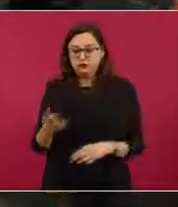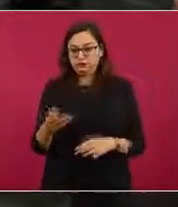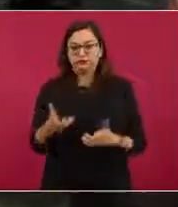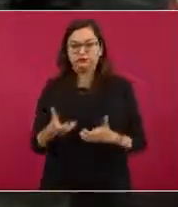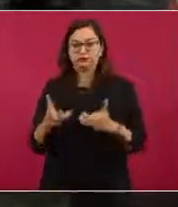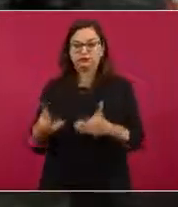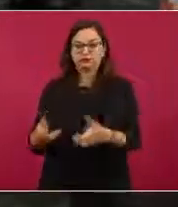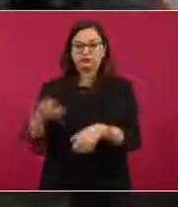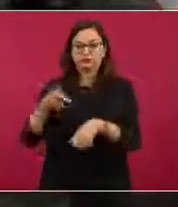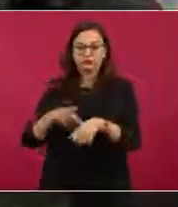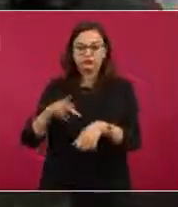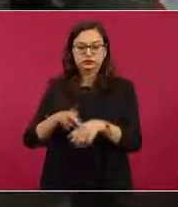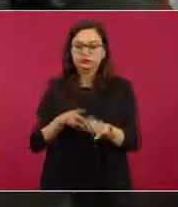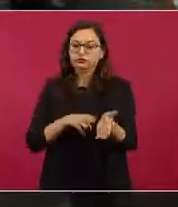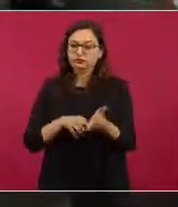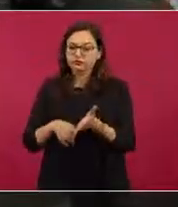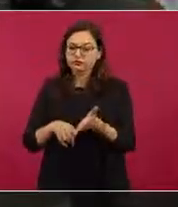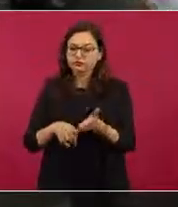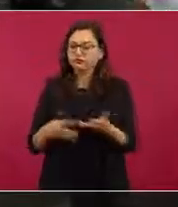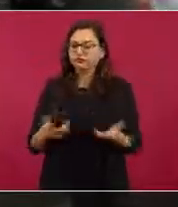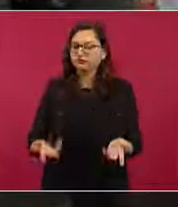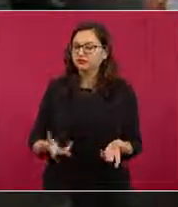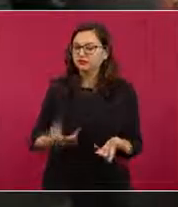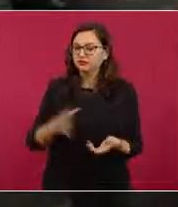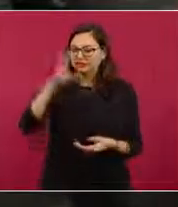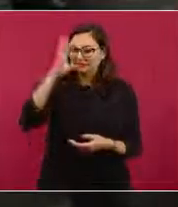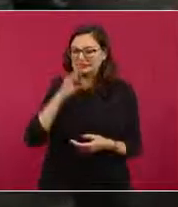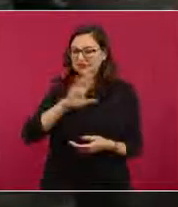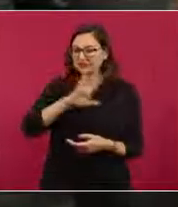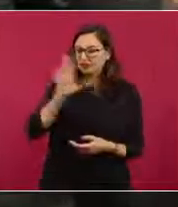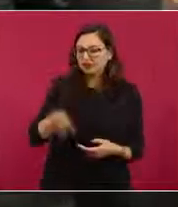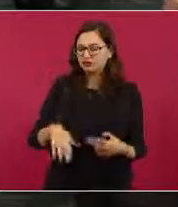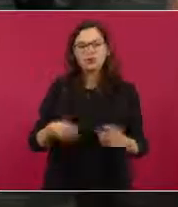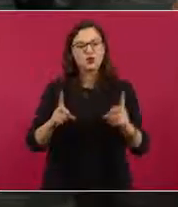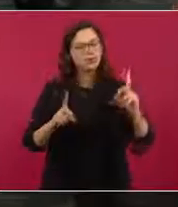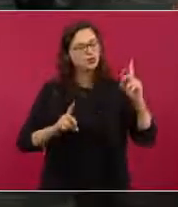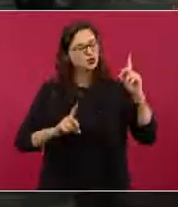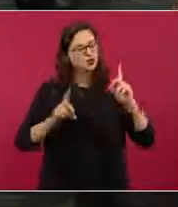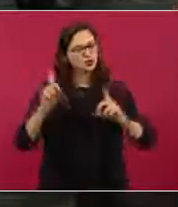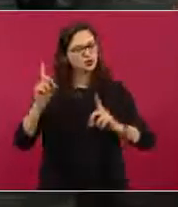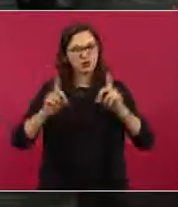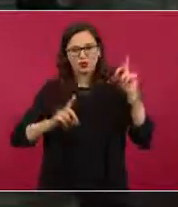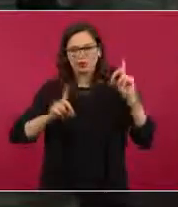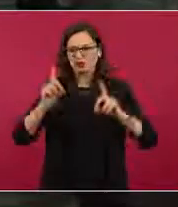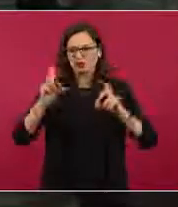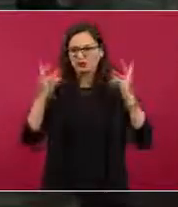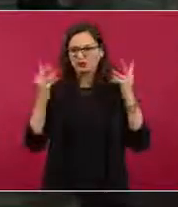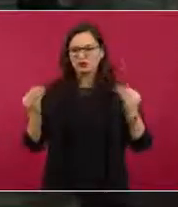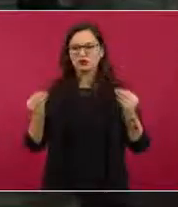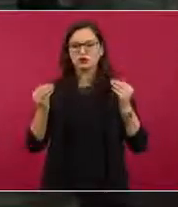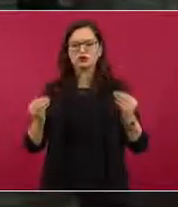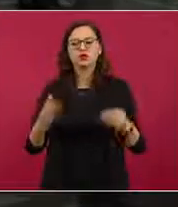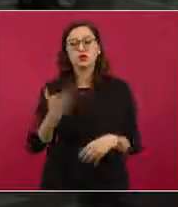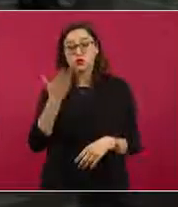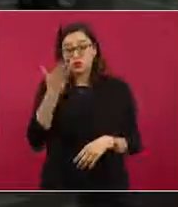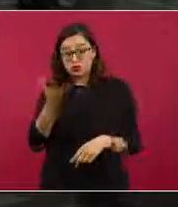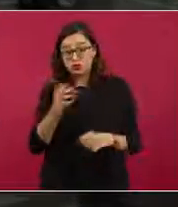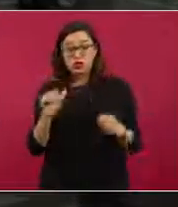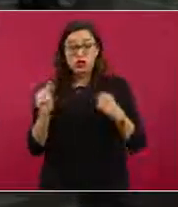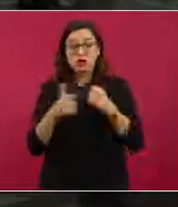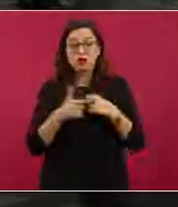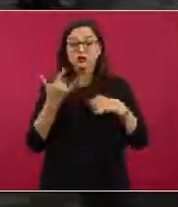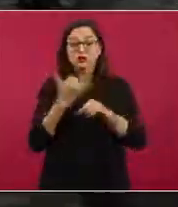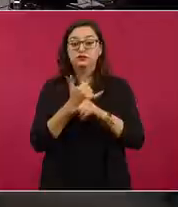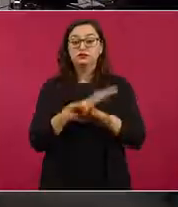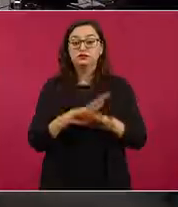Hay muchas dudas sobre su muerte. Me gustaría preguntarle qué información tiene usted y si este caso lo puede